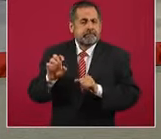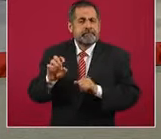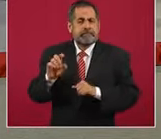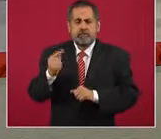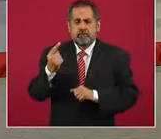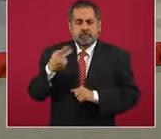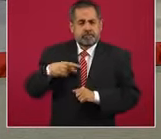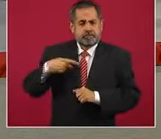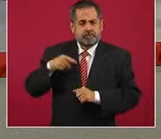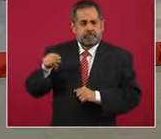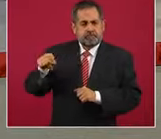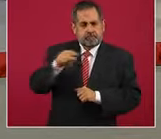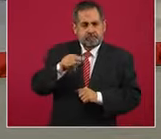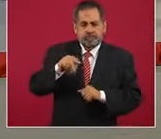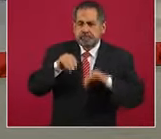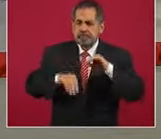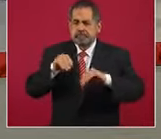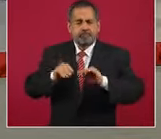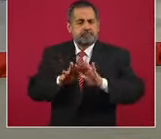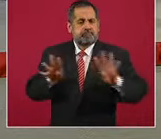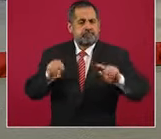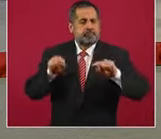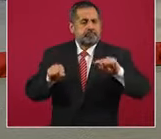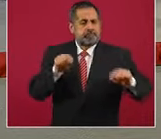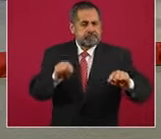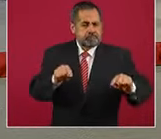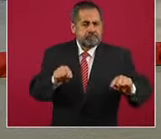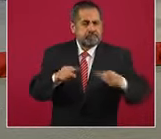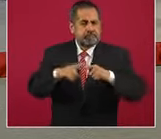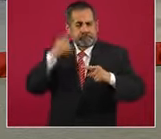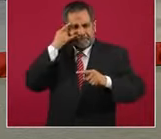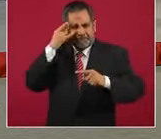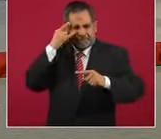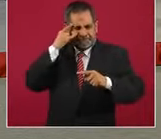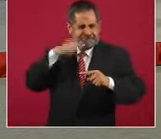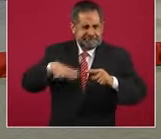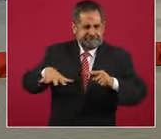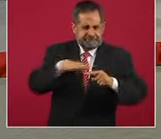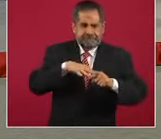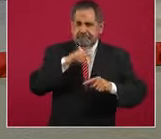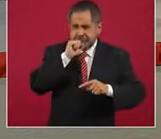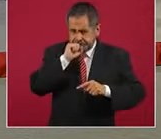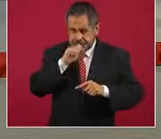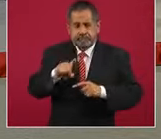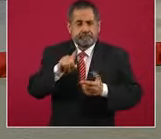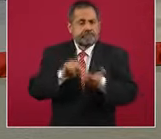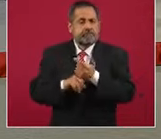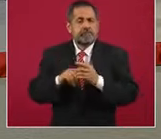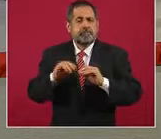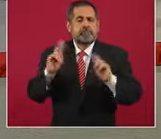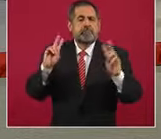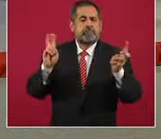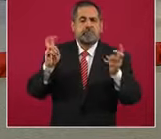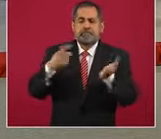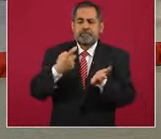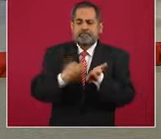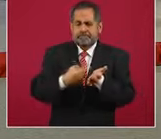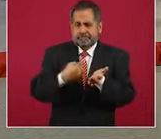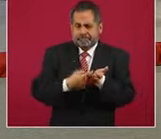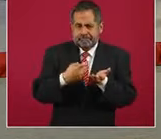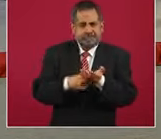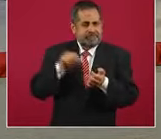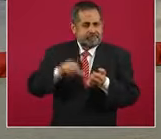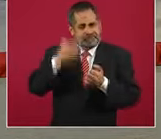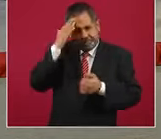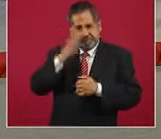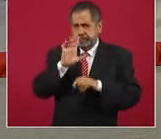4.701 elementos desplegados en la operación de la sonda de Campeche. Igualmente en la operación Camarón, que hoy en día, como se levantó